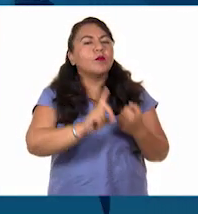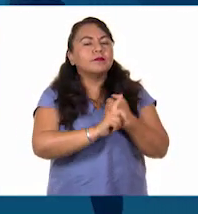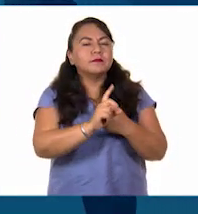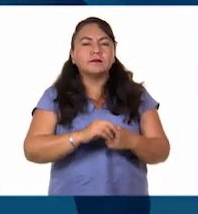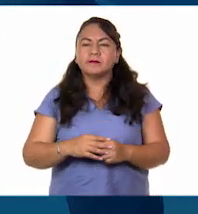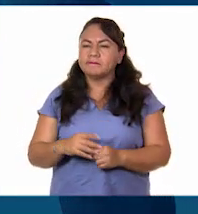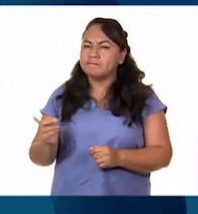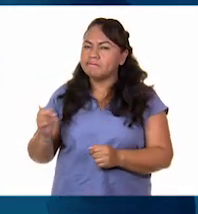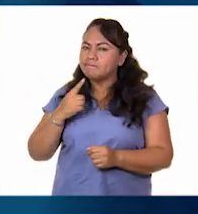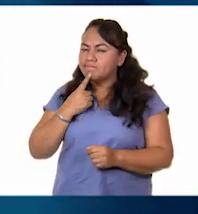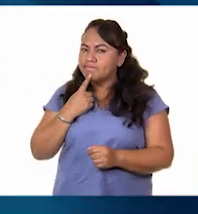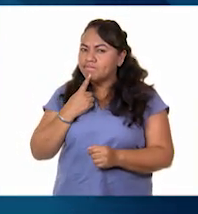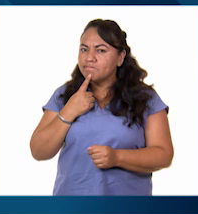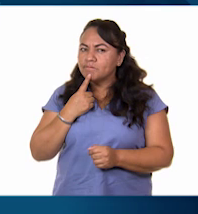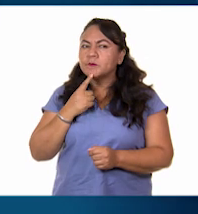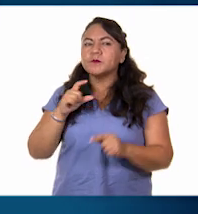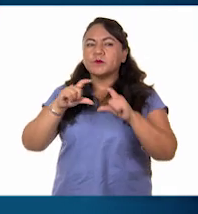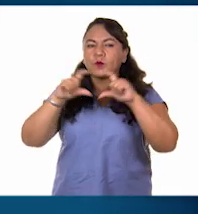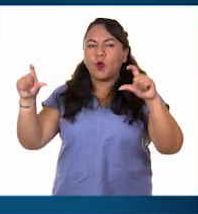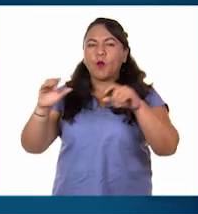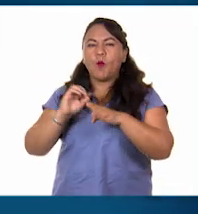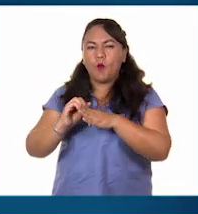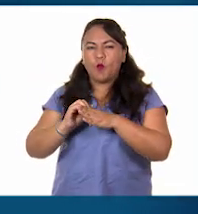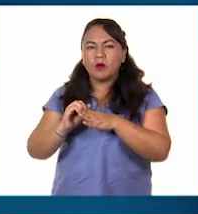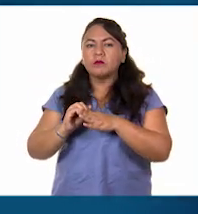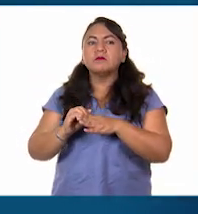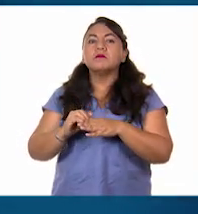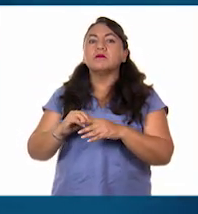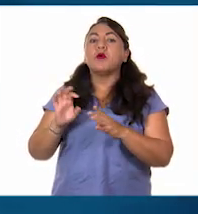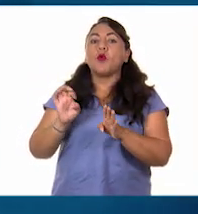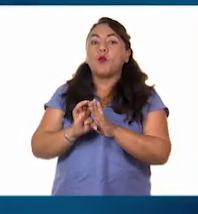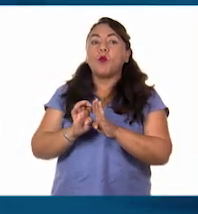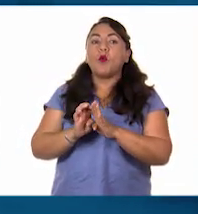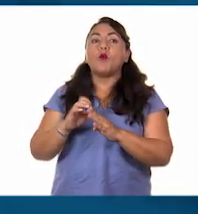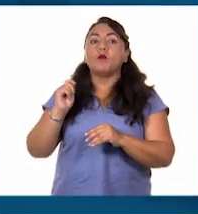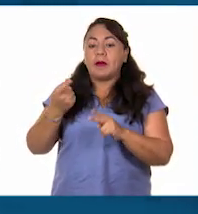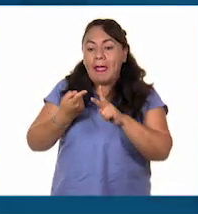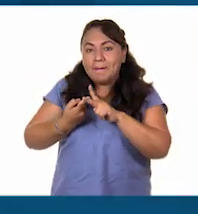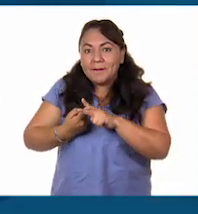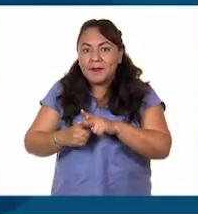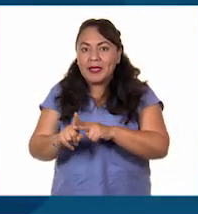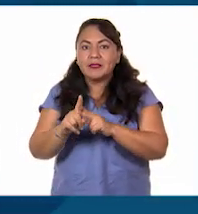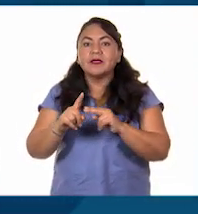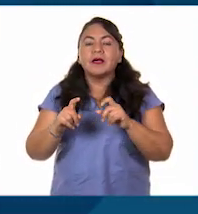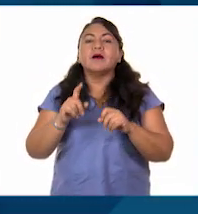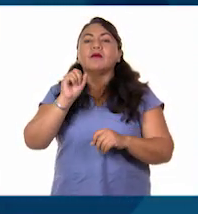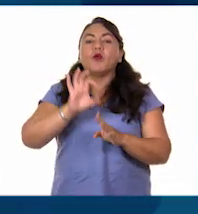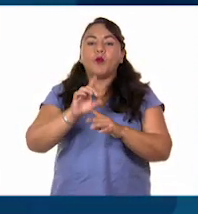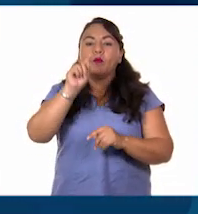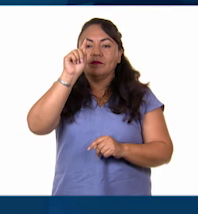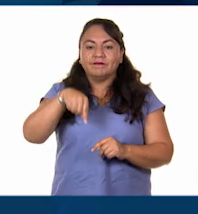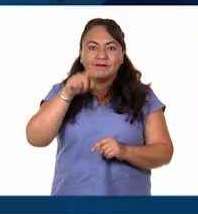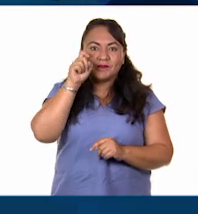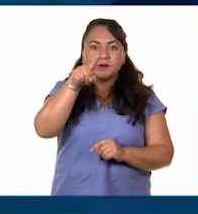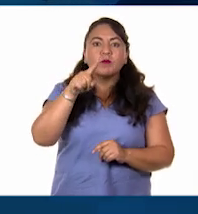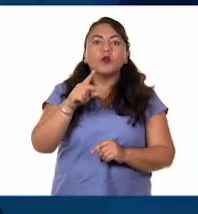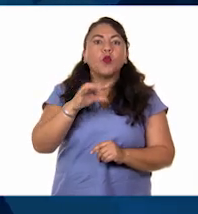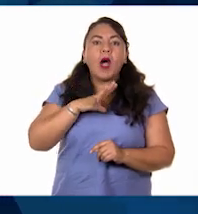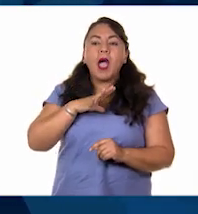La oración sobre fondo morado, pues no tiene signos de admiración de apertura. Pero, ¿dónde los